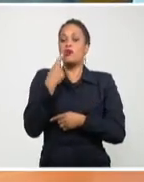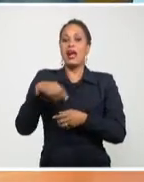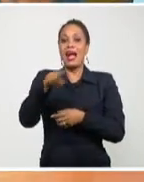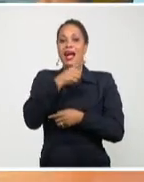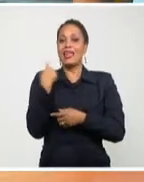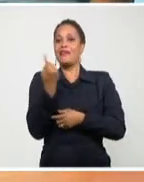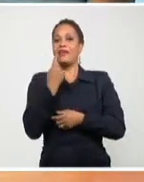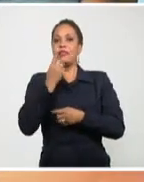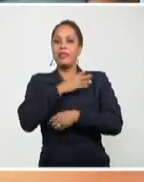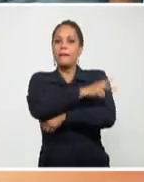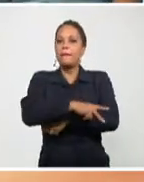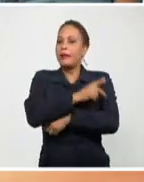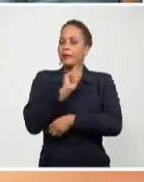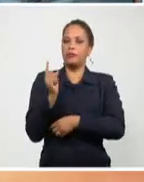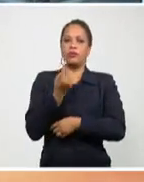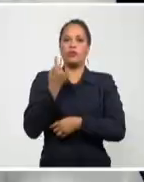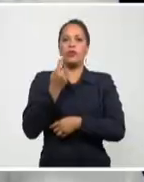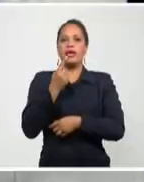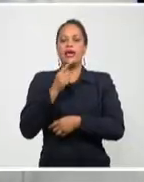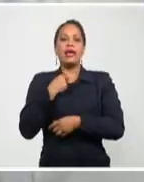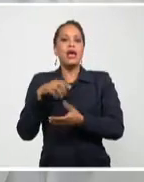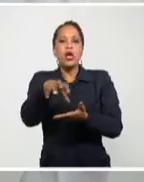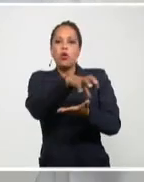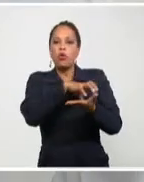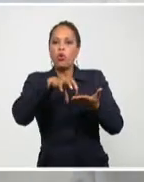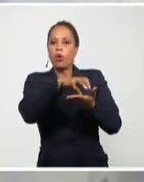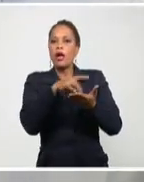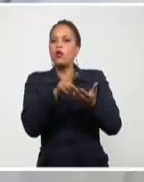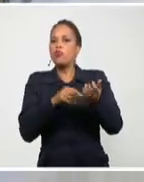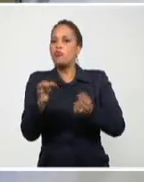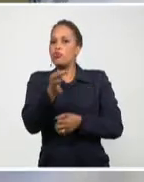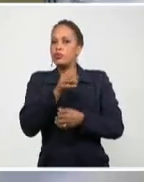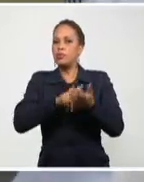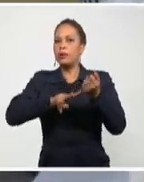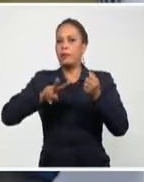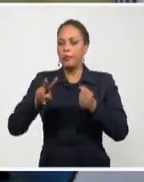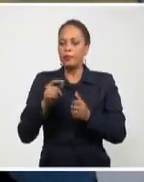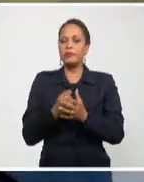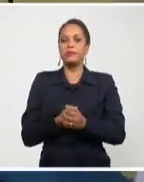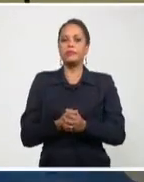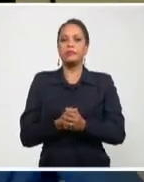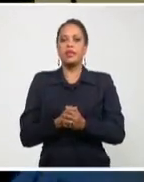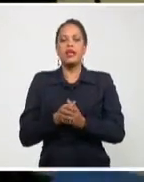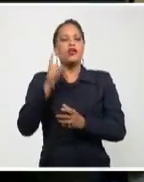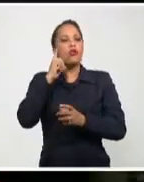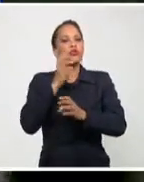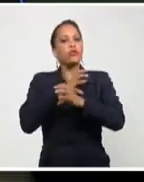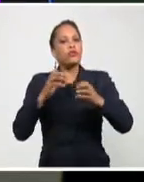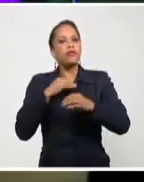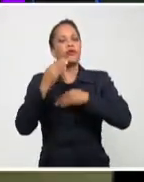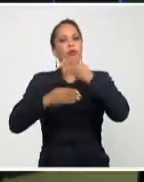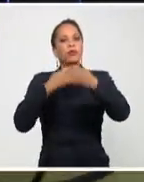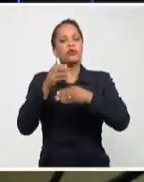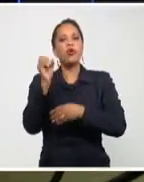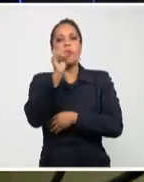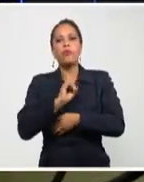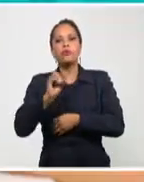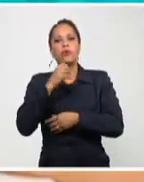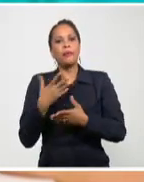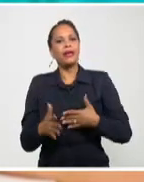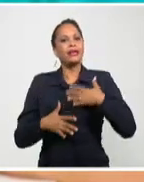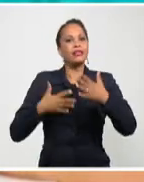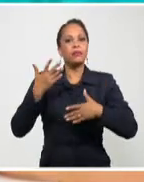que ocurrir a nivel local. Por otro lado, humanizar a los científicos y sus procesos es una oportunidad para estimular el